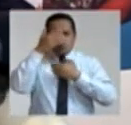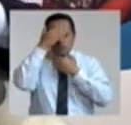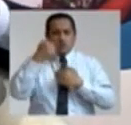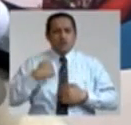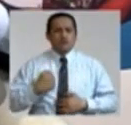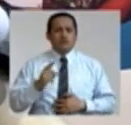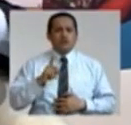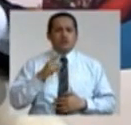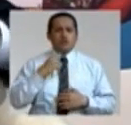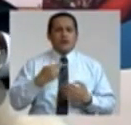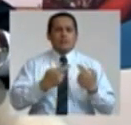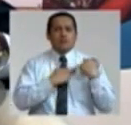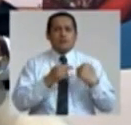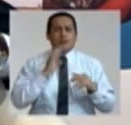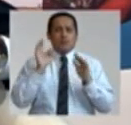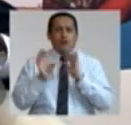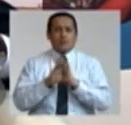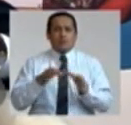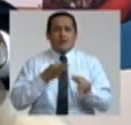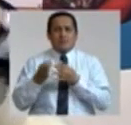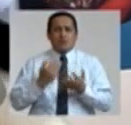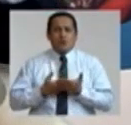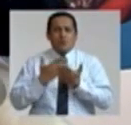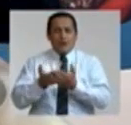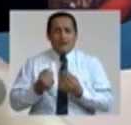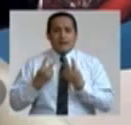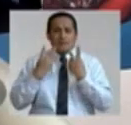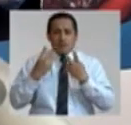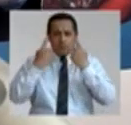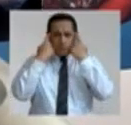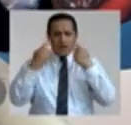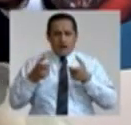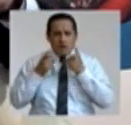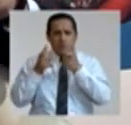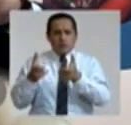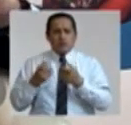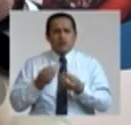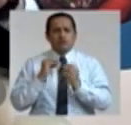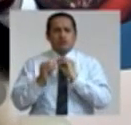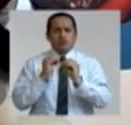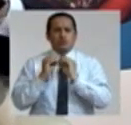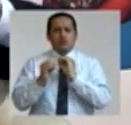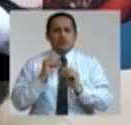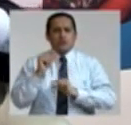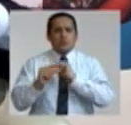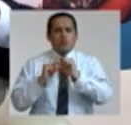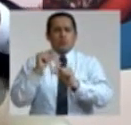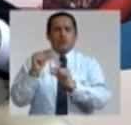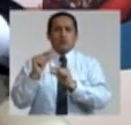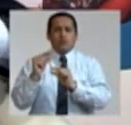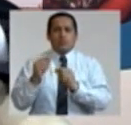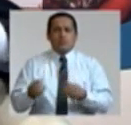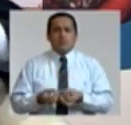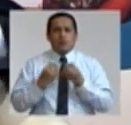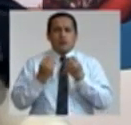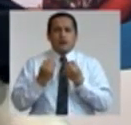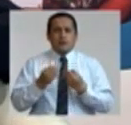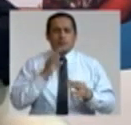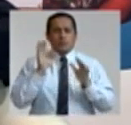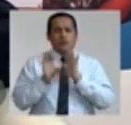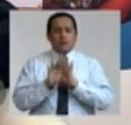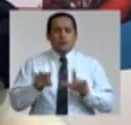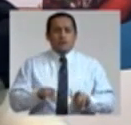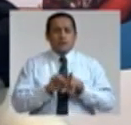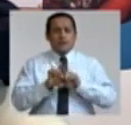en consecuencia yo no estoy obligado a establecer un sistema de tratamiento progresivo,